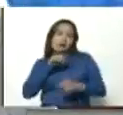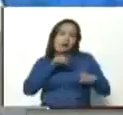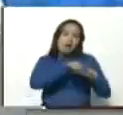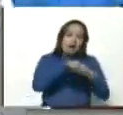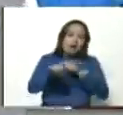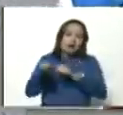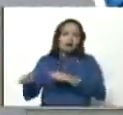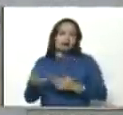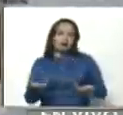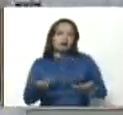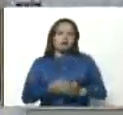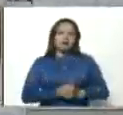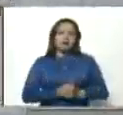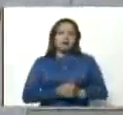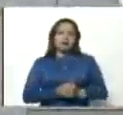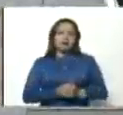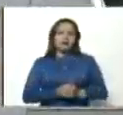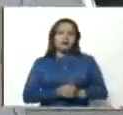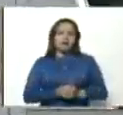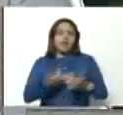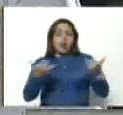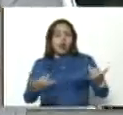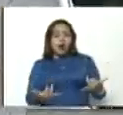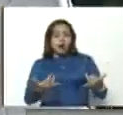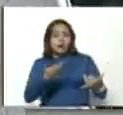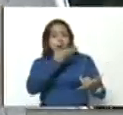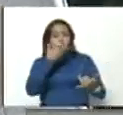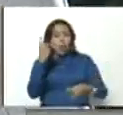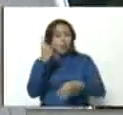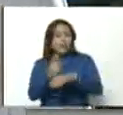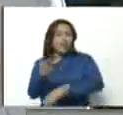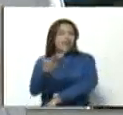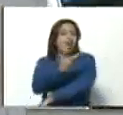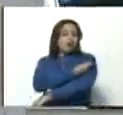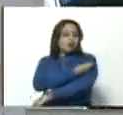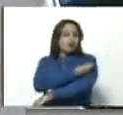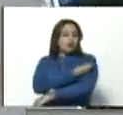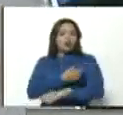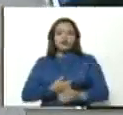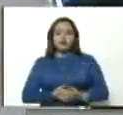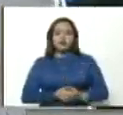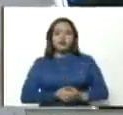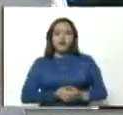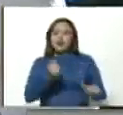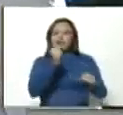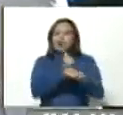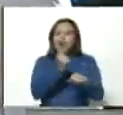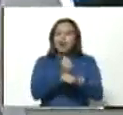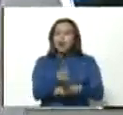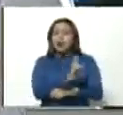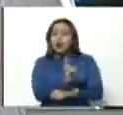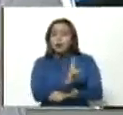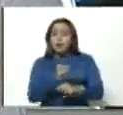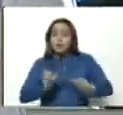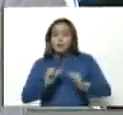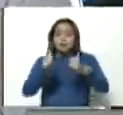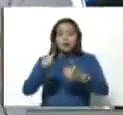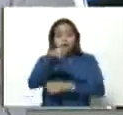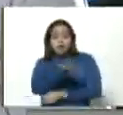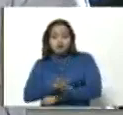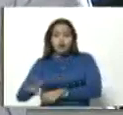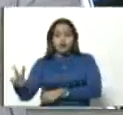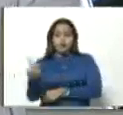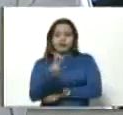para poder mantenerla tenemos que vacunarnos, que es la tarea inmediata y que está iniciando hoy en todo el territorio